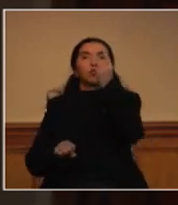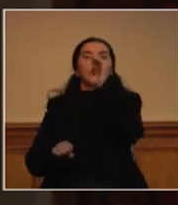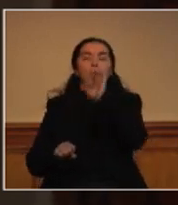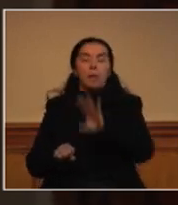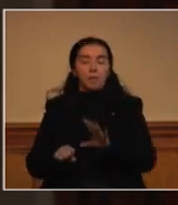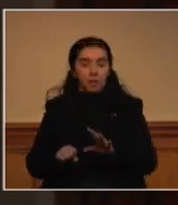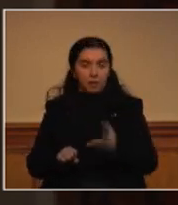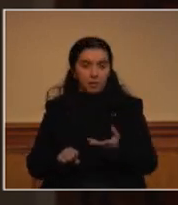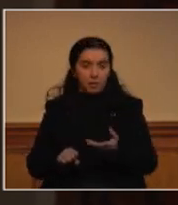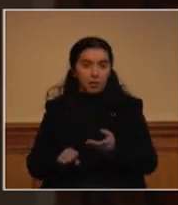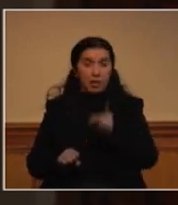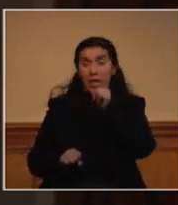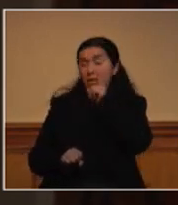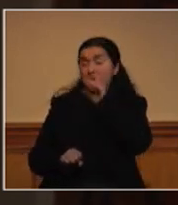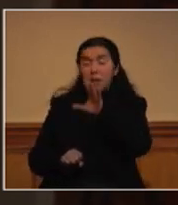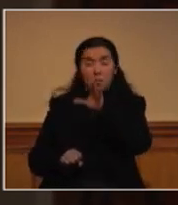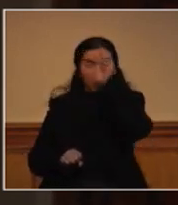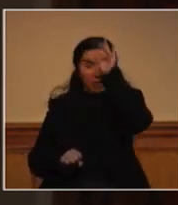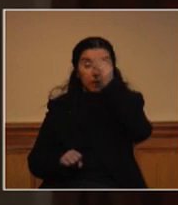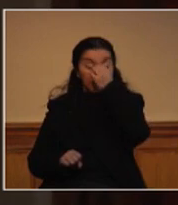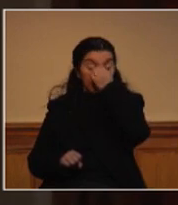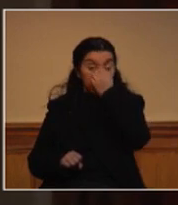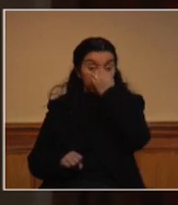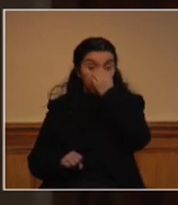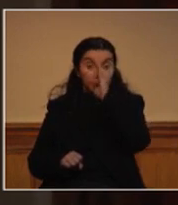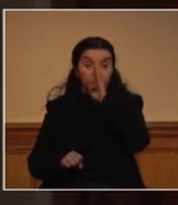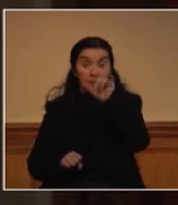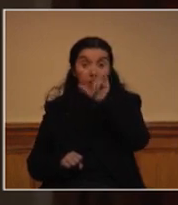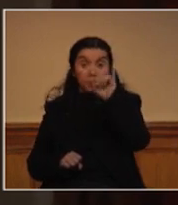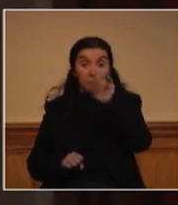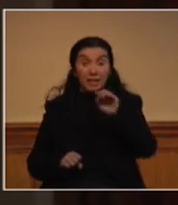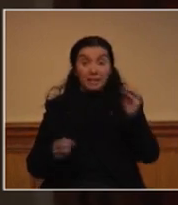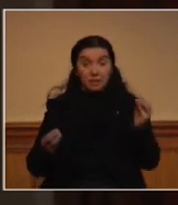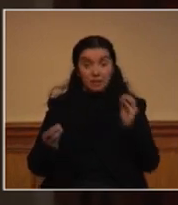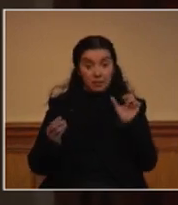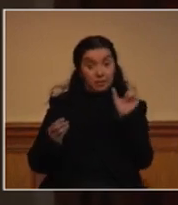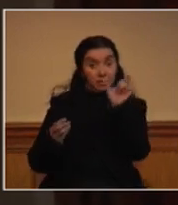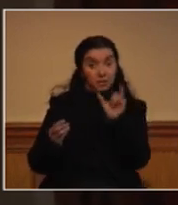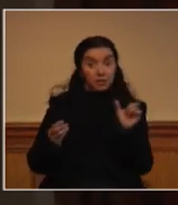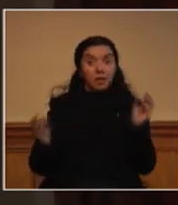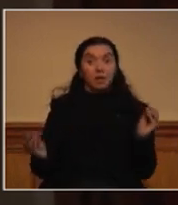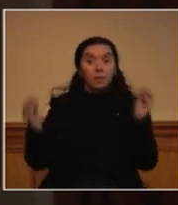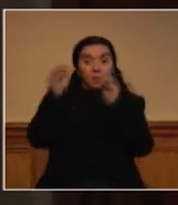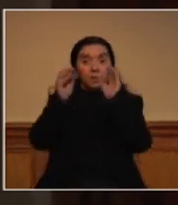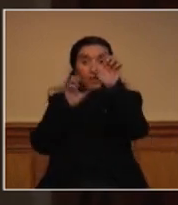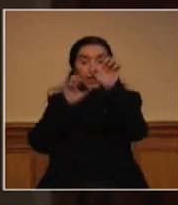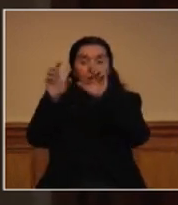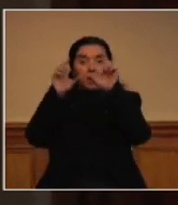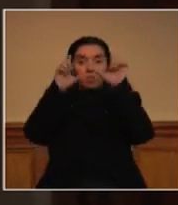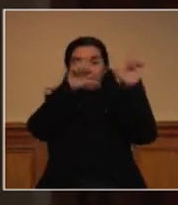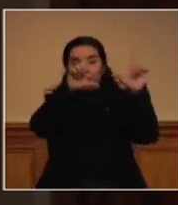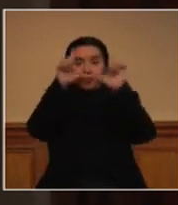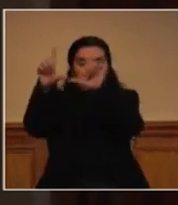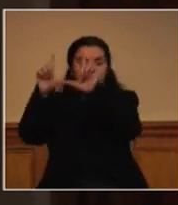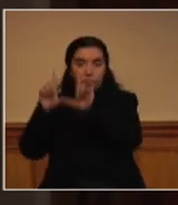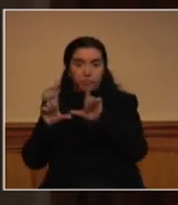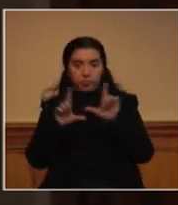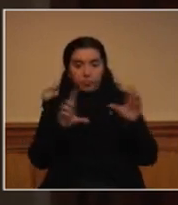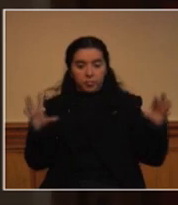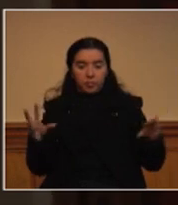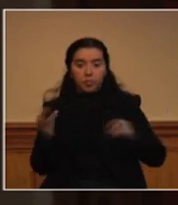hacemos algunas veces, coger herramientas BLIS, incorporarlas al pictográfico e introducirlo con la